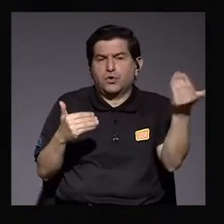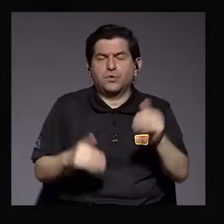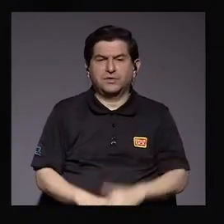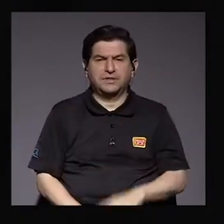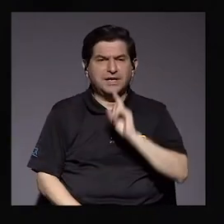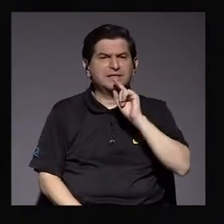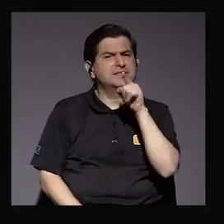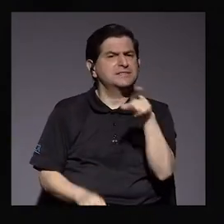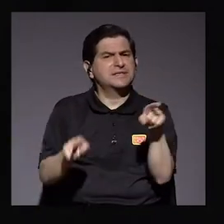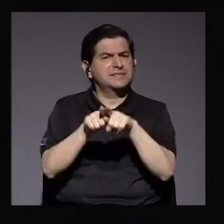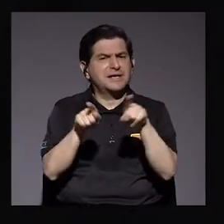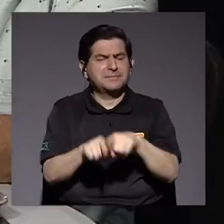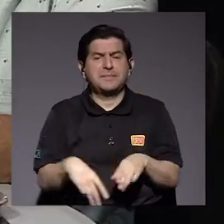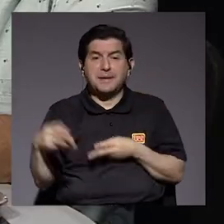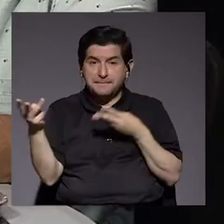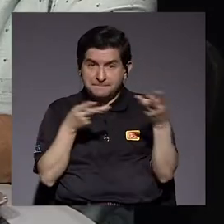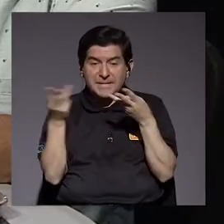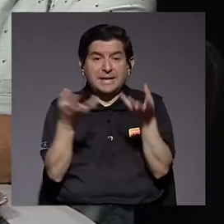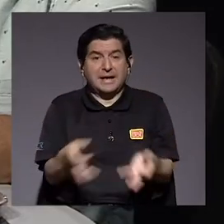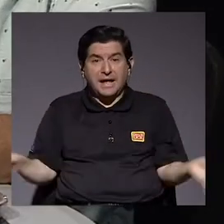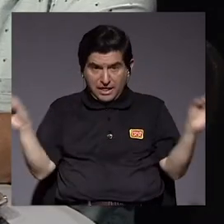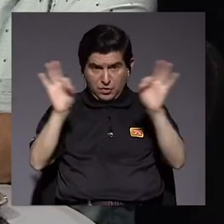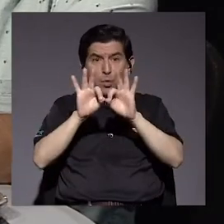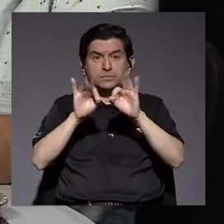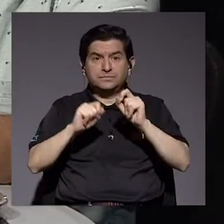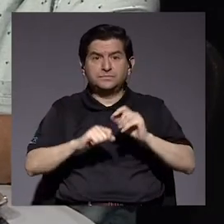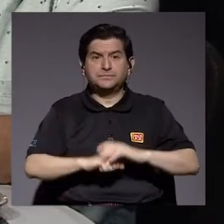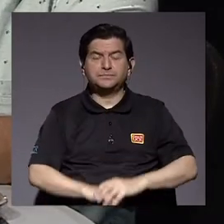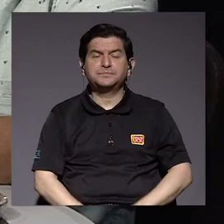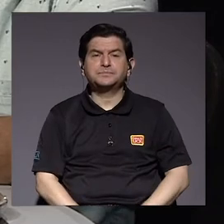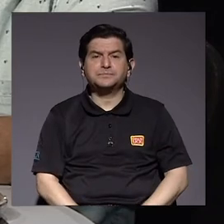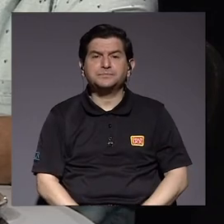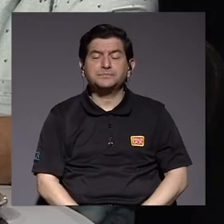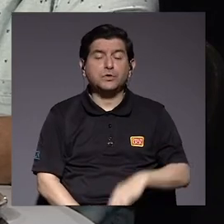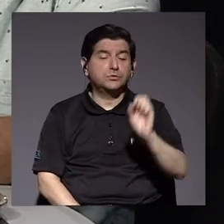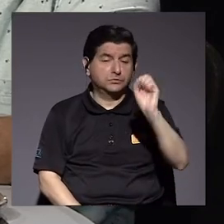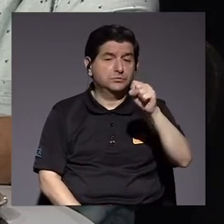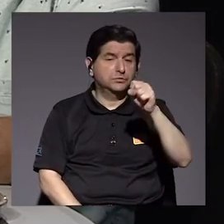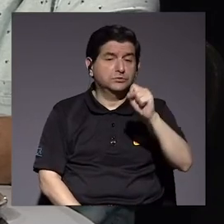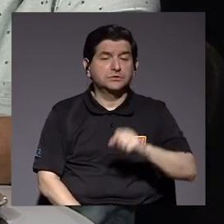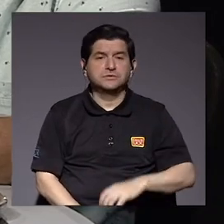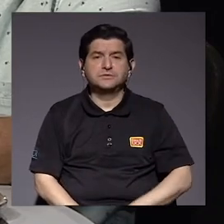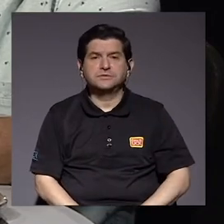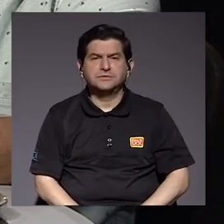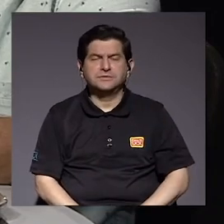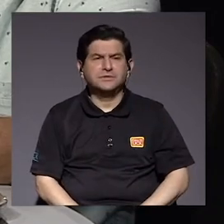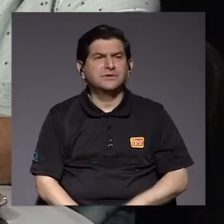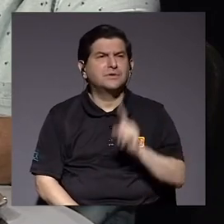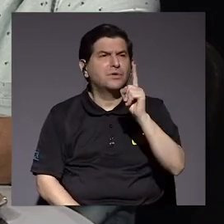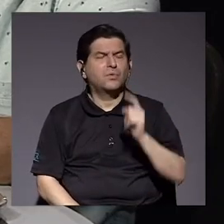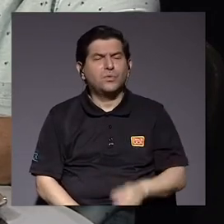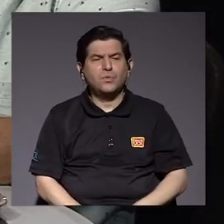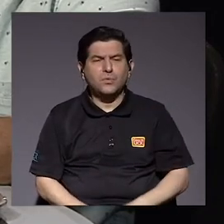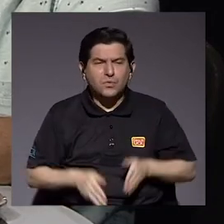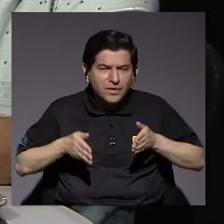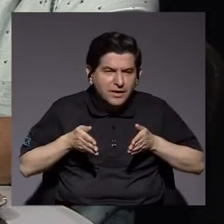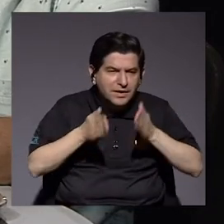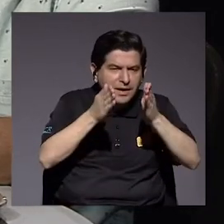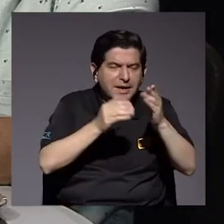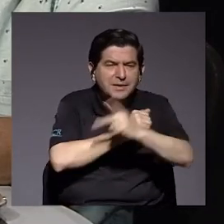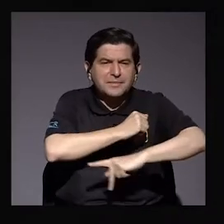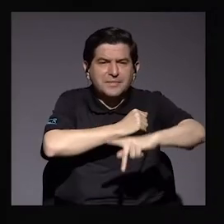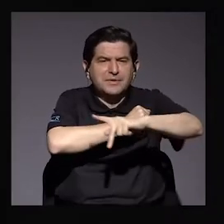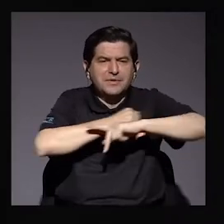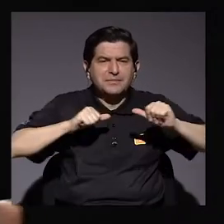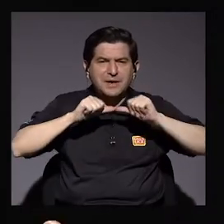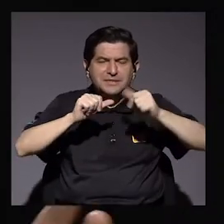Ahora usted mencionaba inclusive el tema del mercado, que es muy importante. Es importante. ¿Cómo poder plantear una ruta crítica en este momento país que